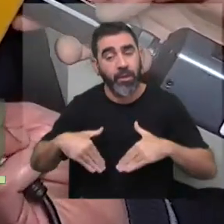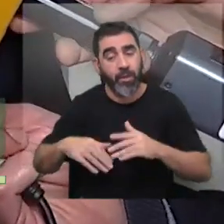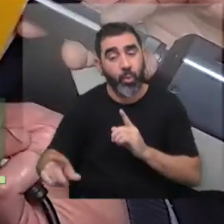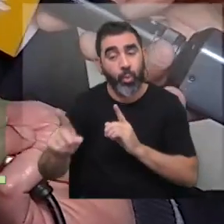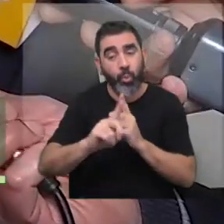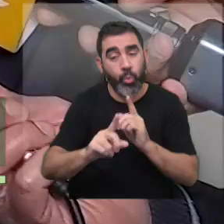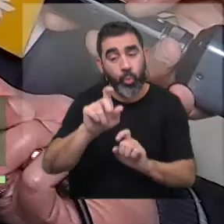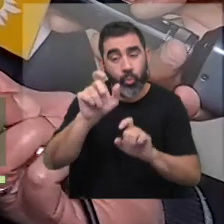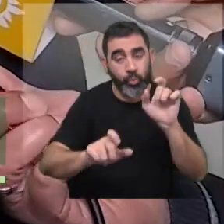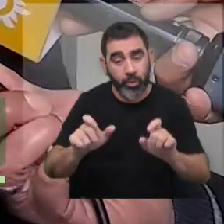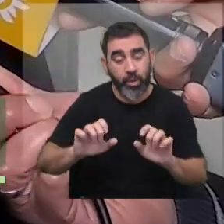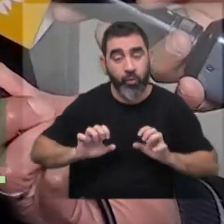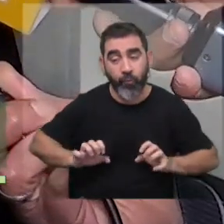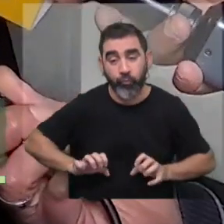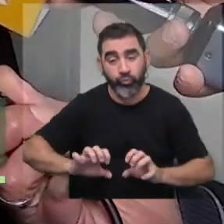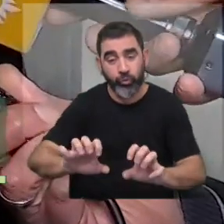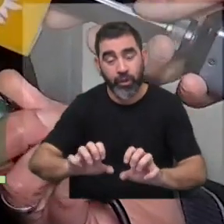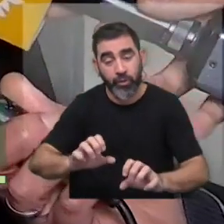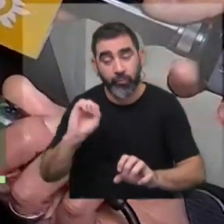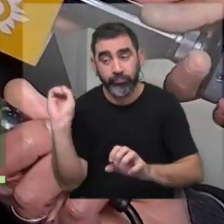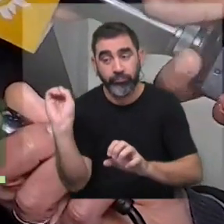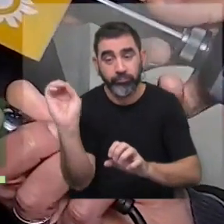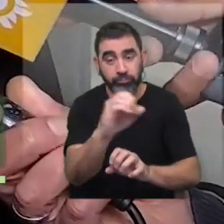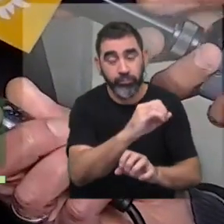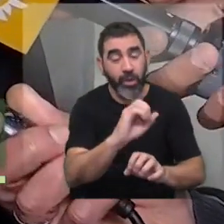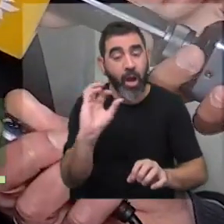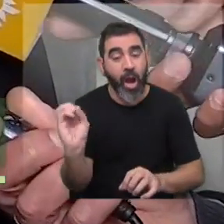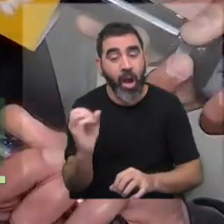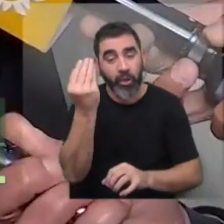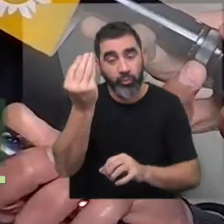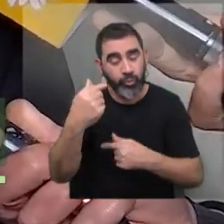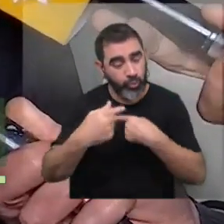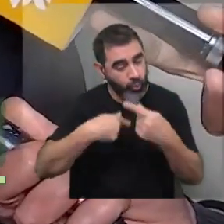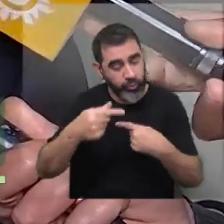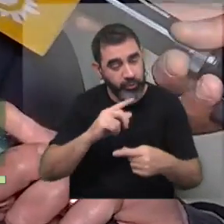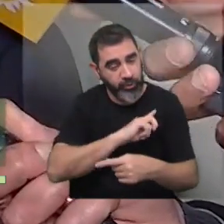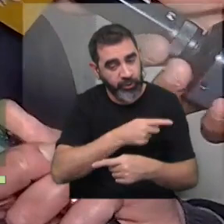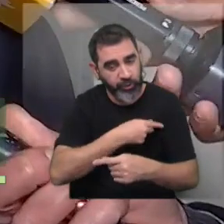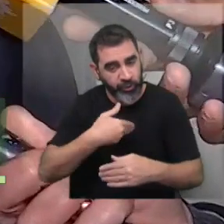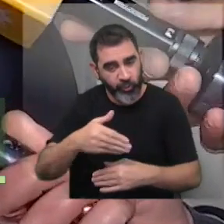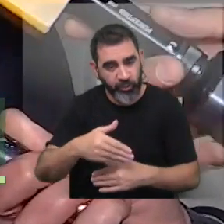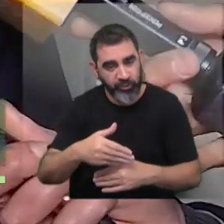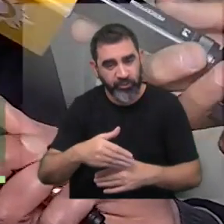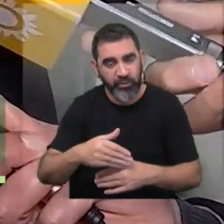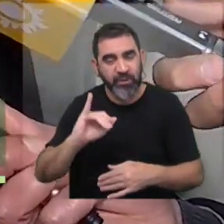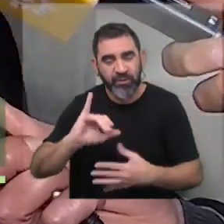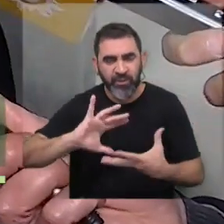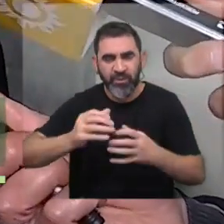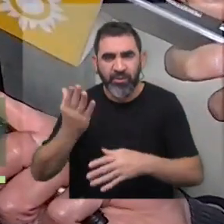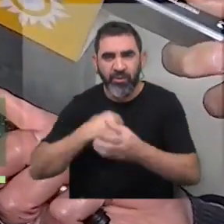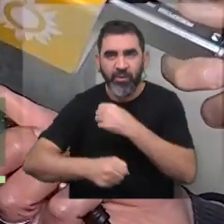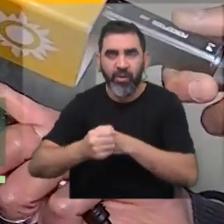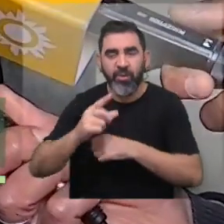usuarios para los funcionarios para los proveedores casmu sigue para adelante con fuerza ya habíamos vivido una crisis similar del año